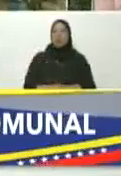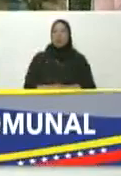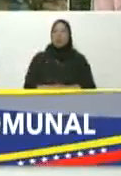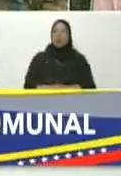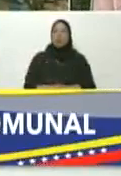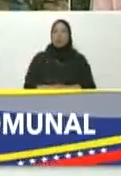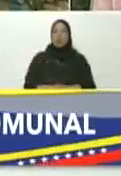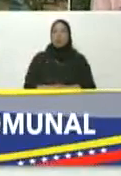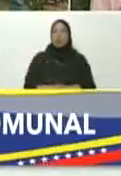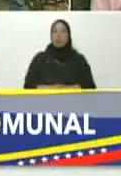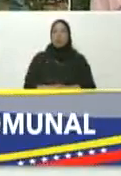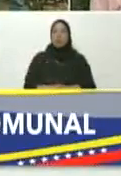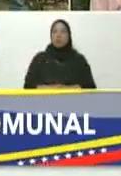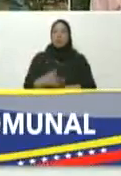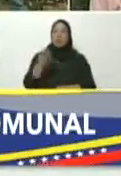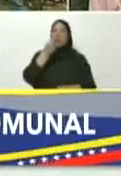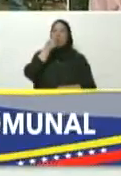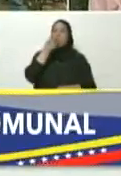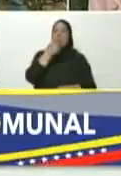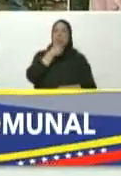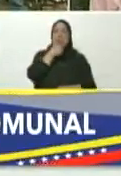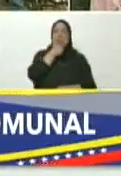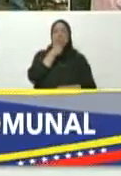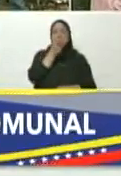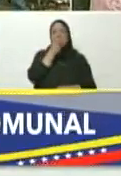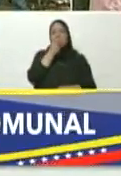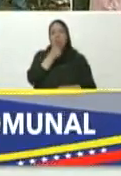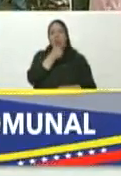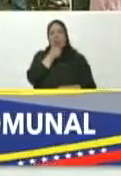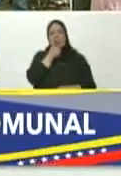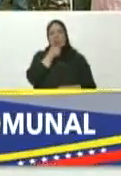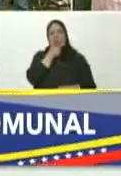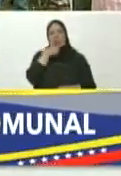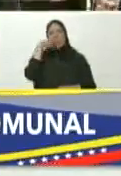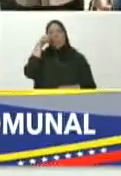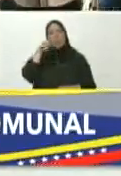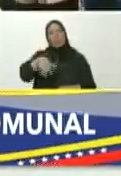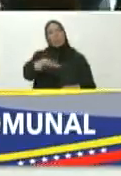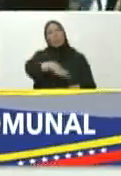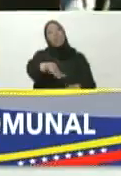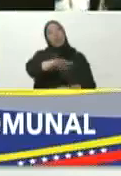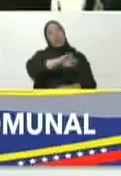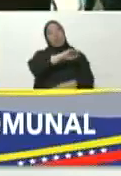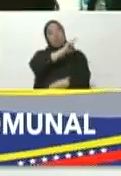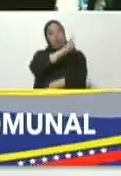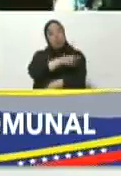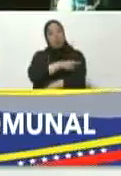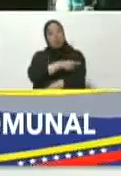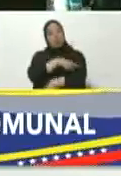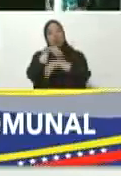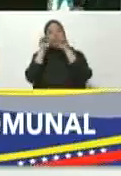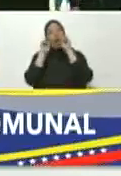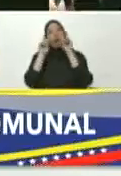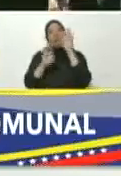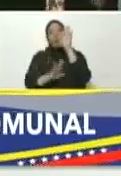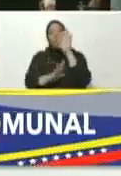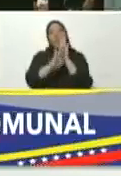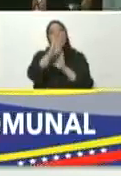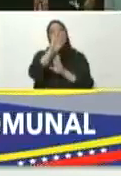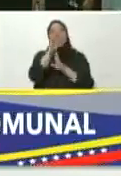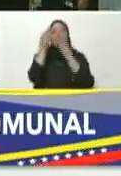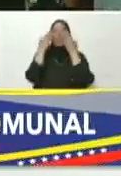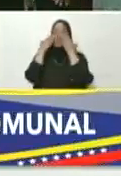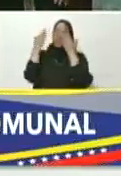Precisamente. Qué cosa tan bonita tener el compartir con el Poder Popular y ver cómo avanza Ricardo